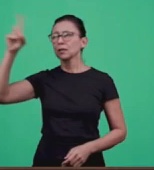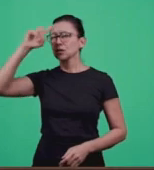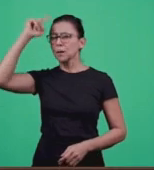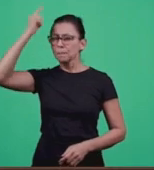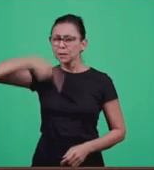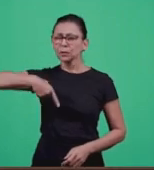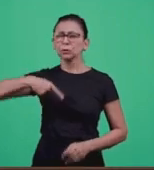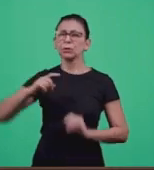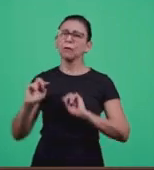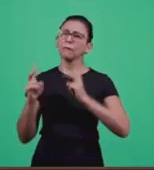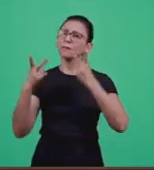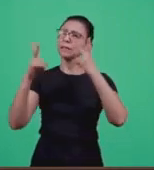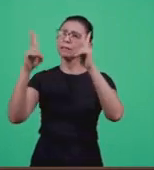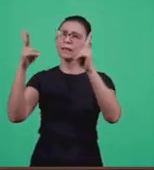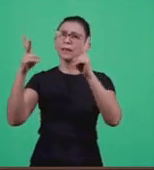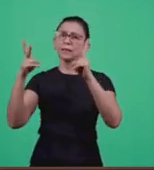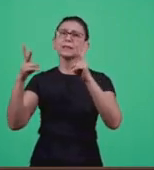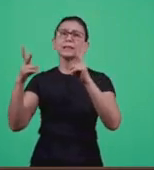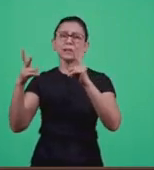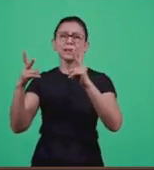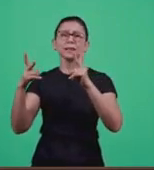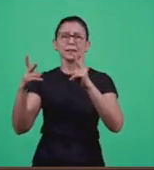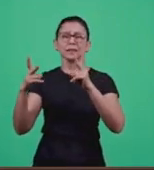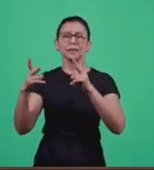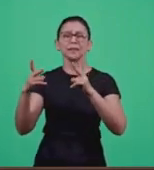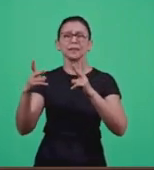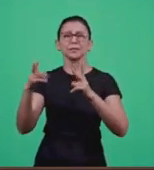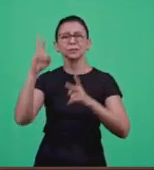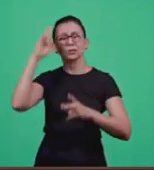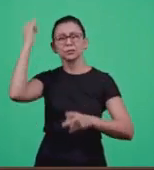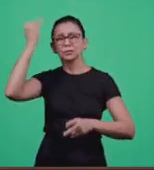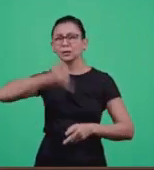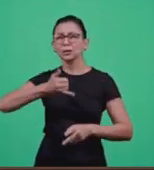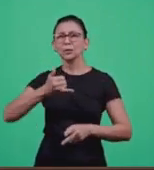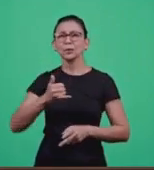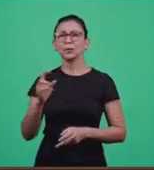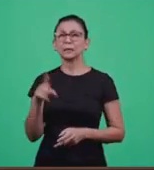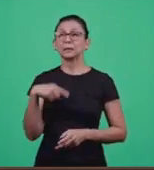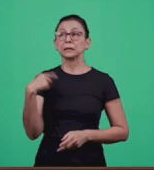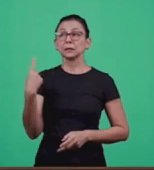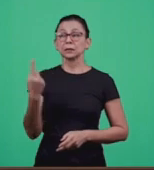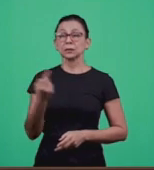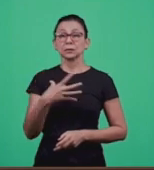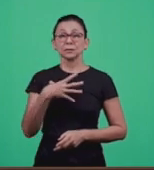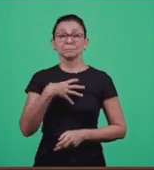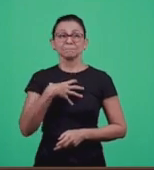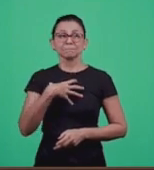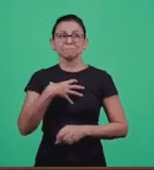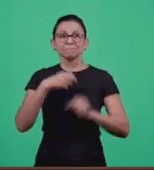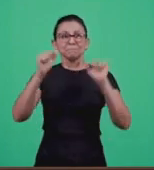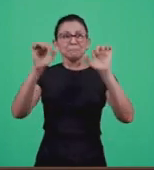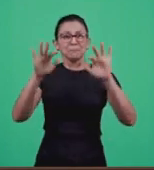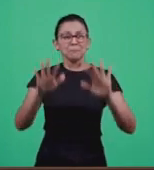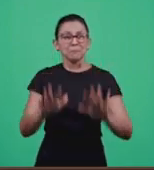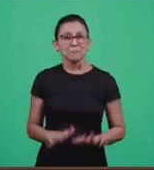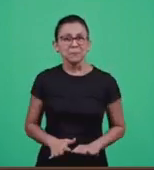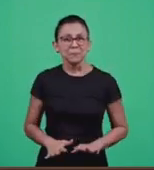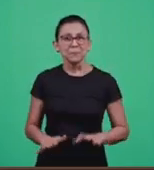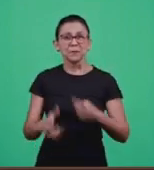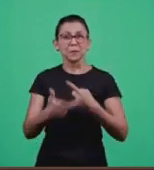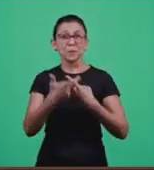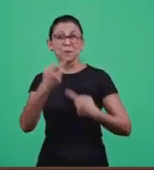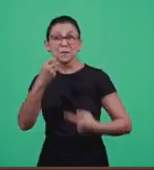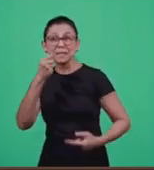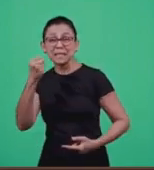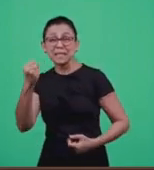es victoriosa. Nuestra victoria está decretada, está registrada allá en el cielo. Y nosotros tenemos